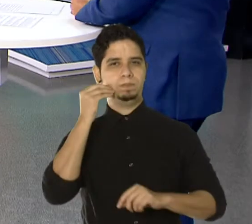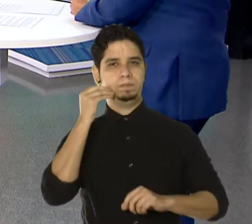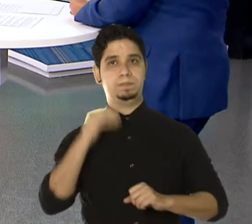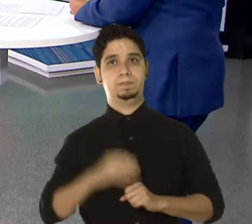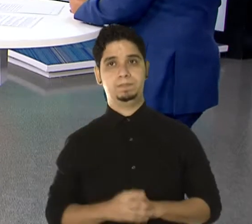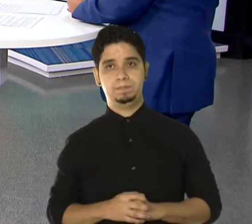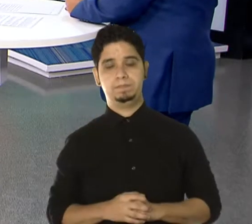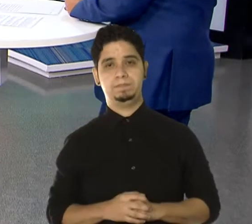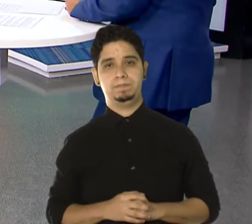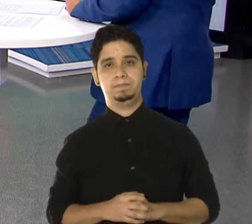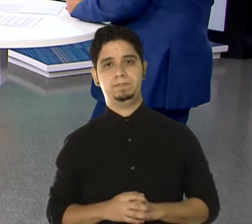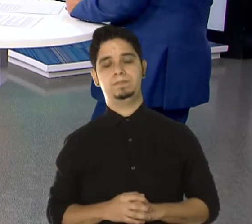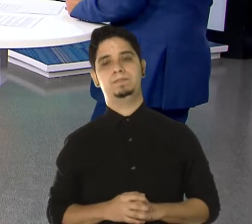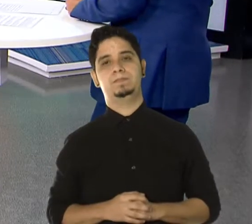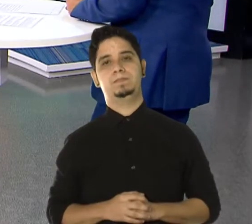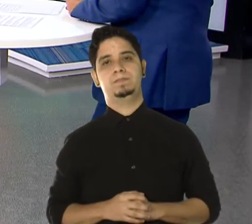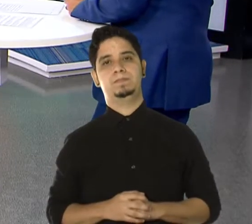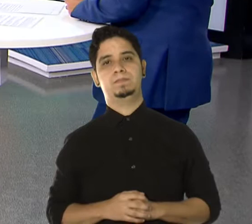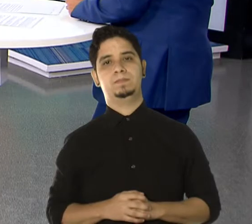Incluso